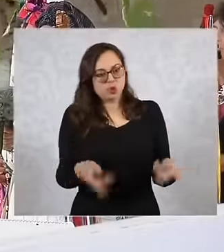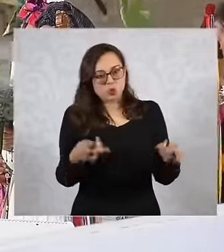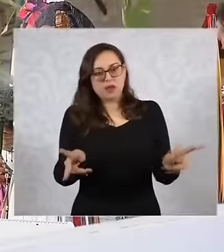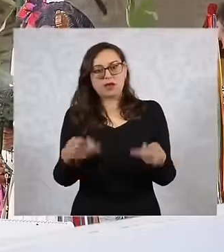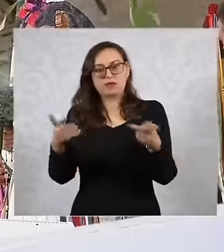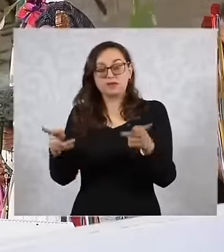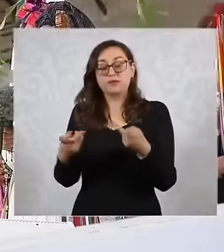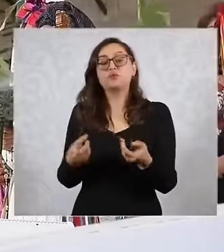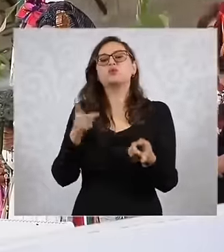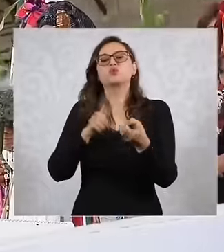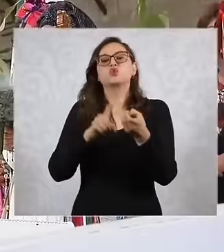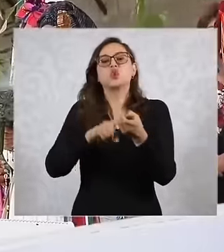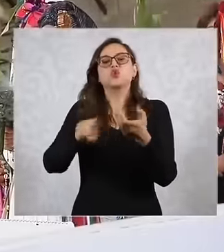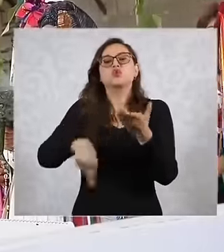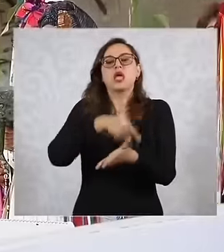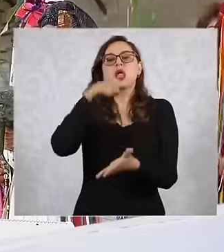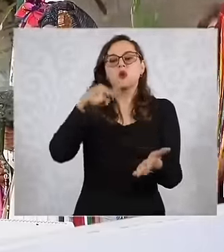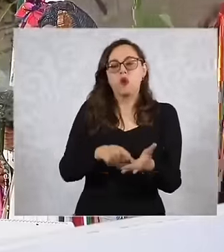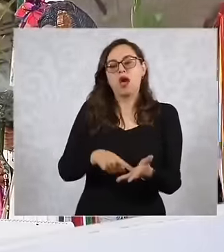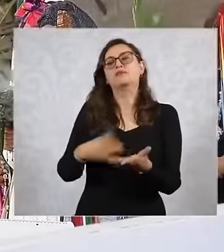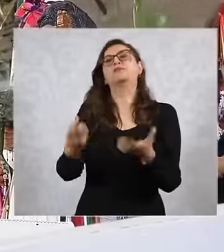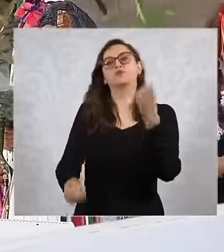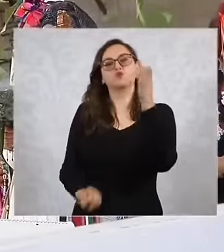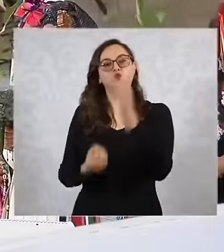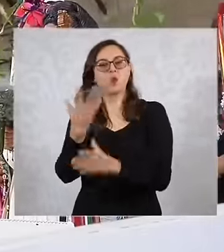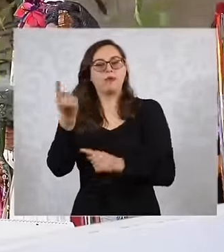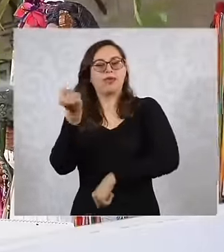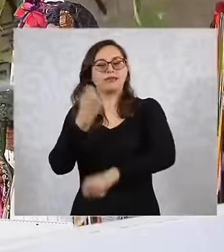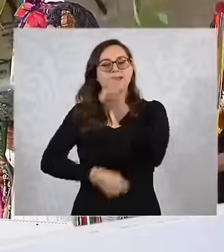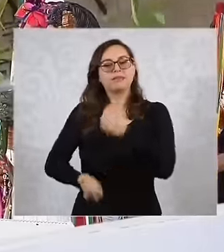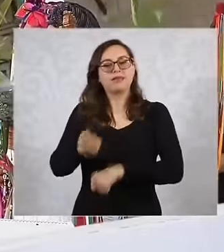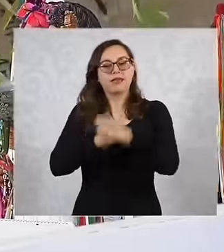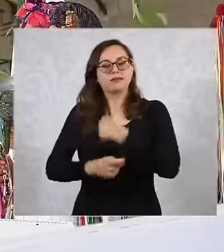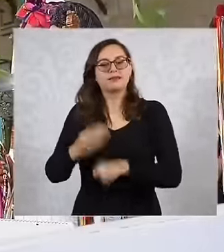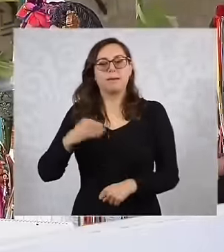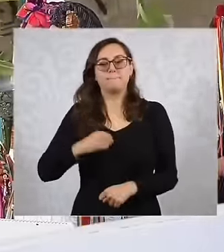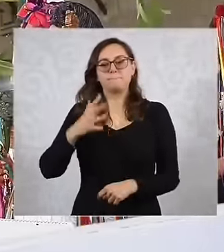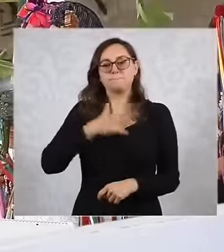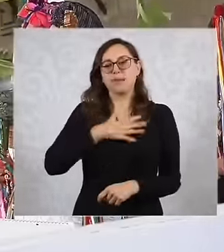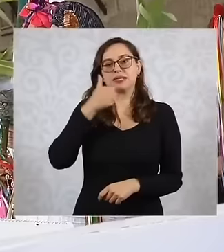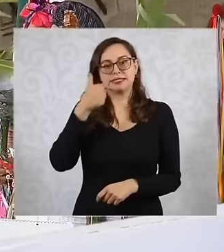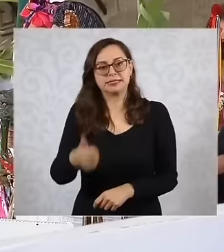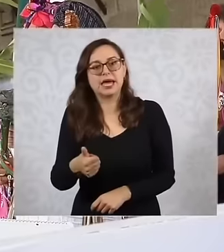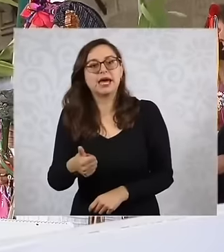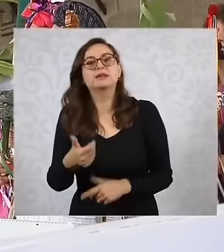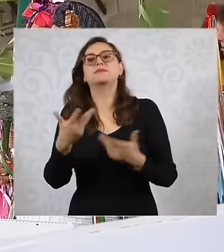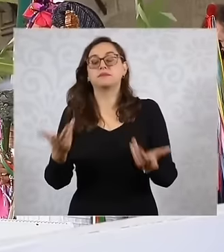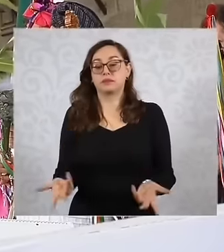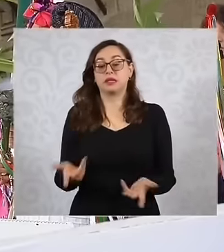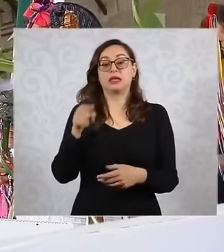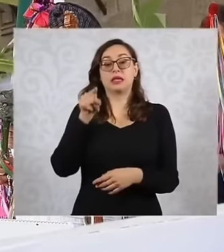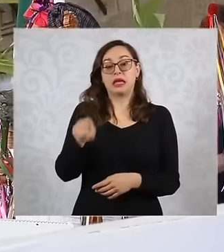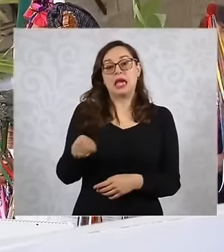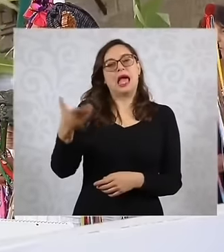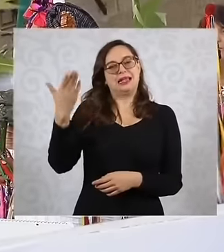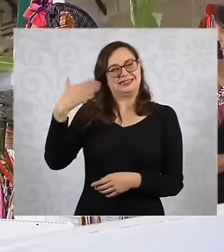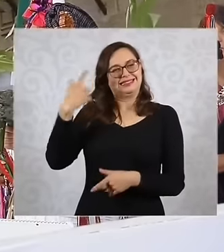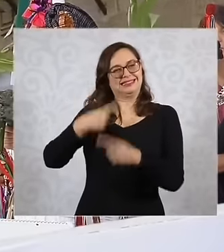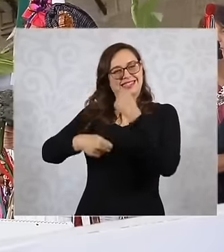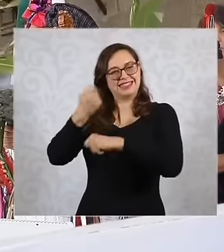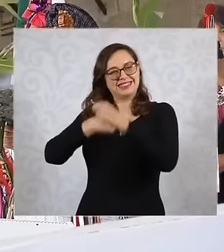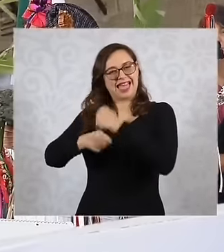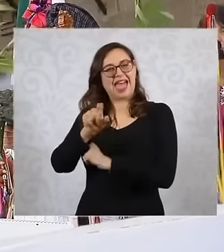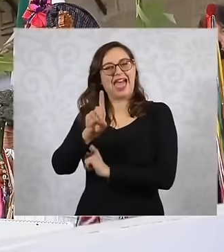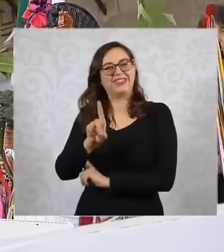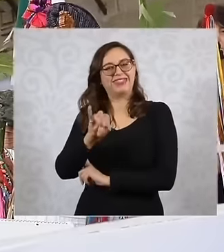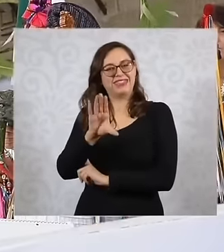en las tiendas del bienestar, que son el nuevo nombre porque las vamos a ampliar, de las tiendas